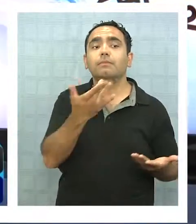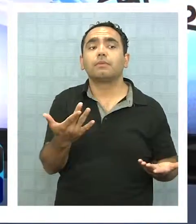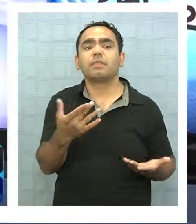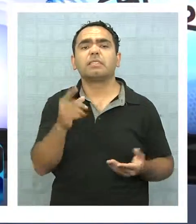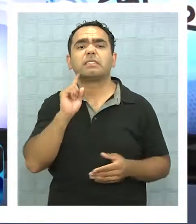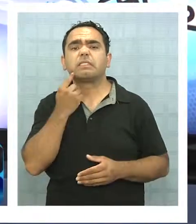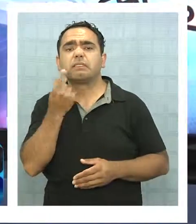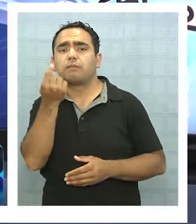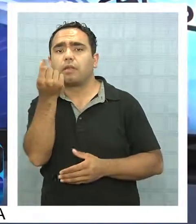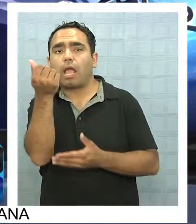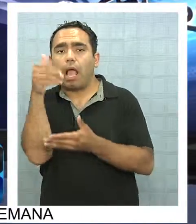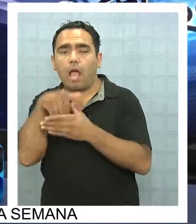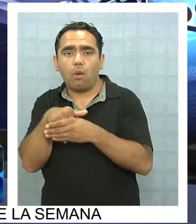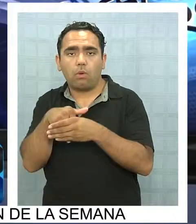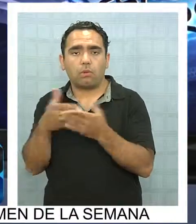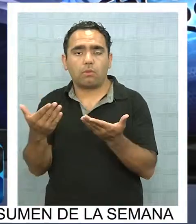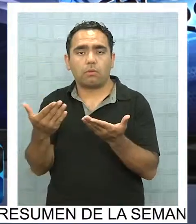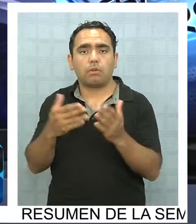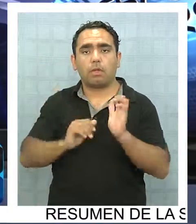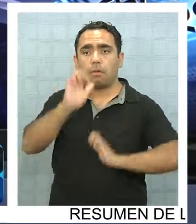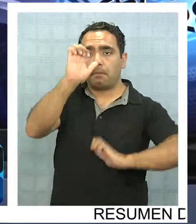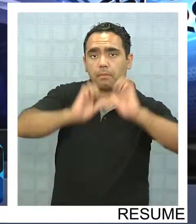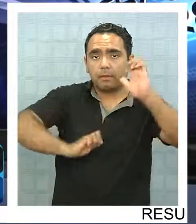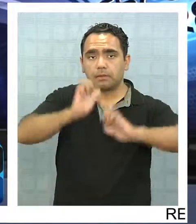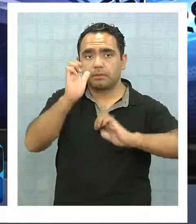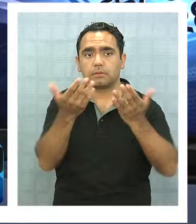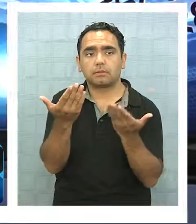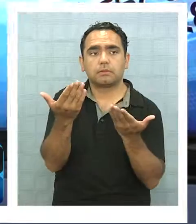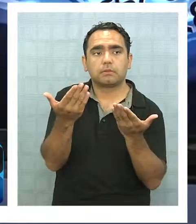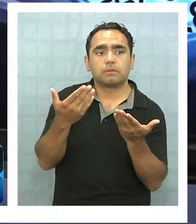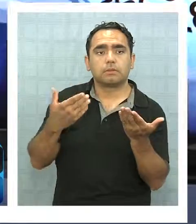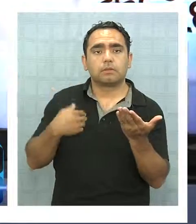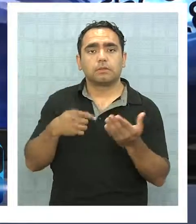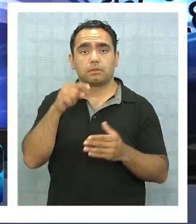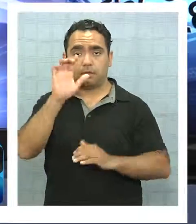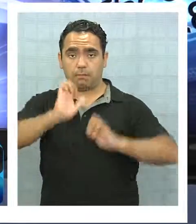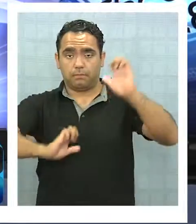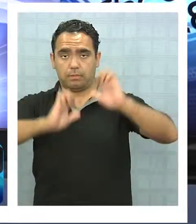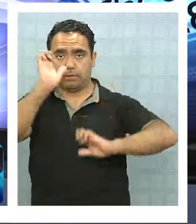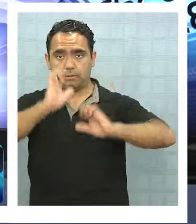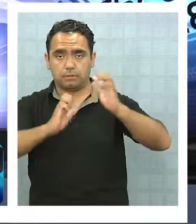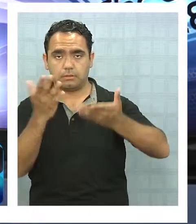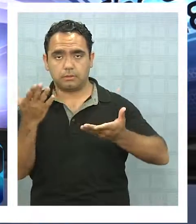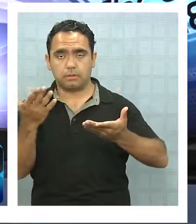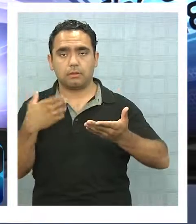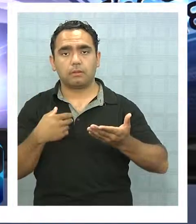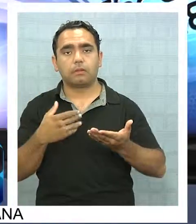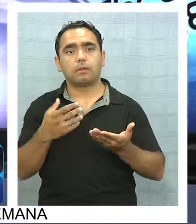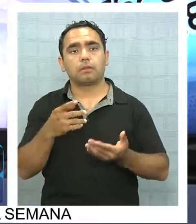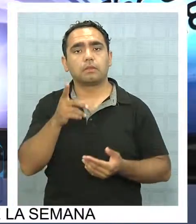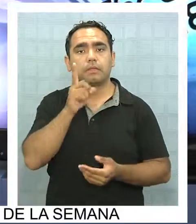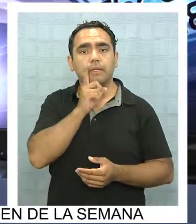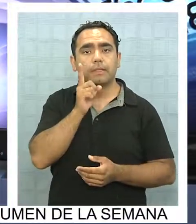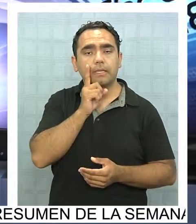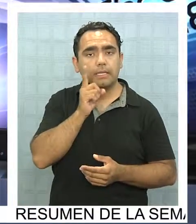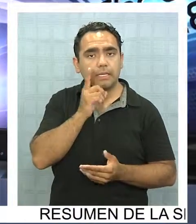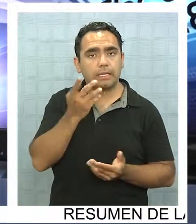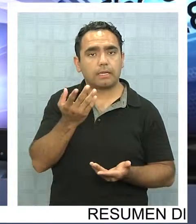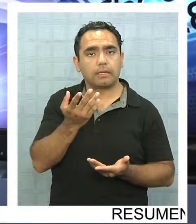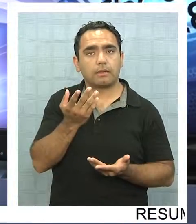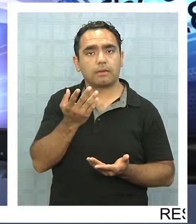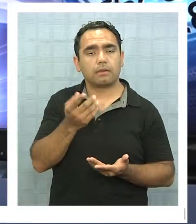el ahorro en una empresa, por ejemplo? En una empresa, la empresa tiene que renovar